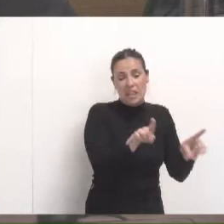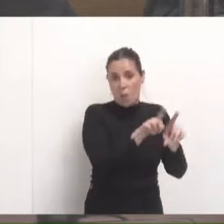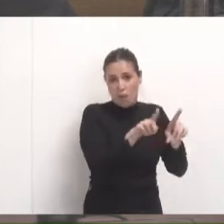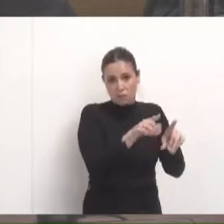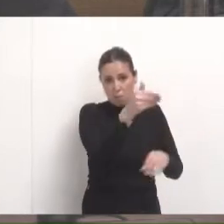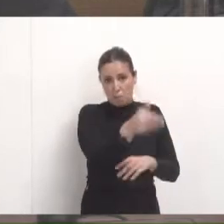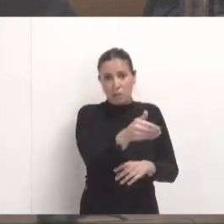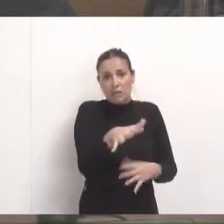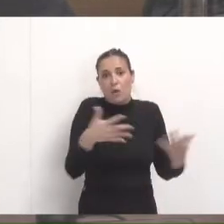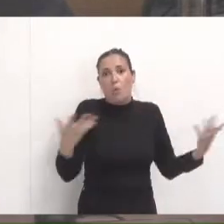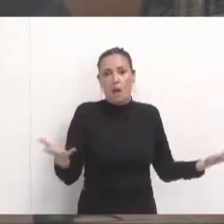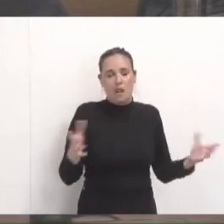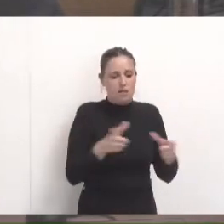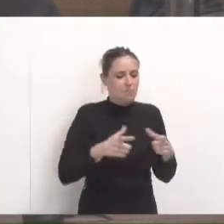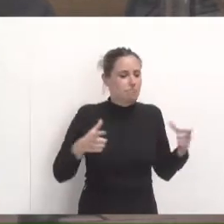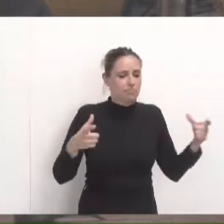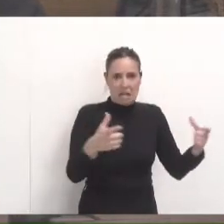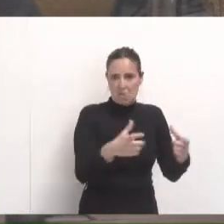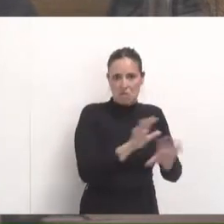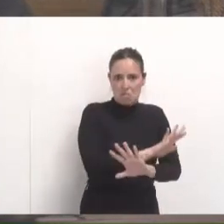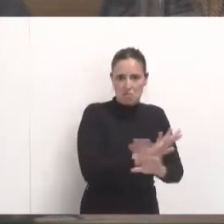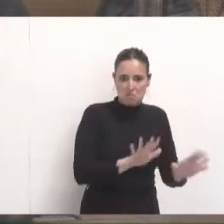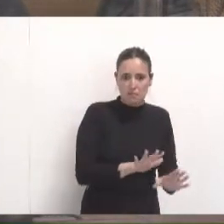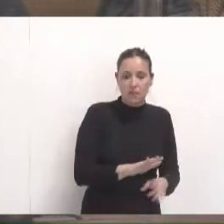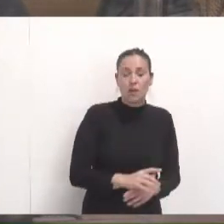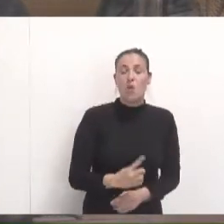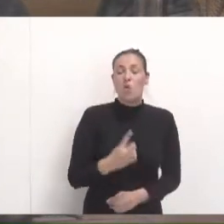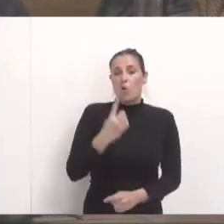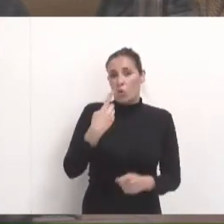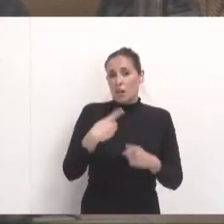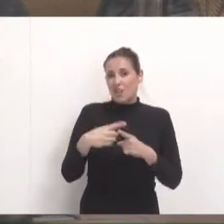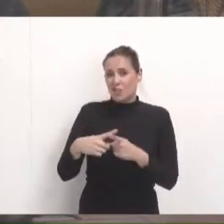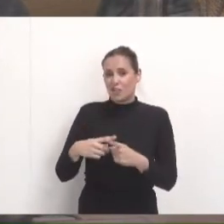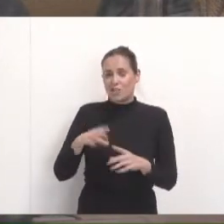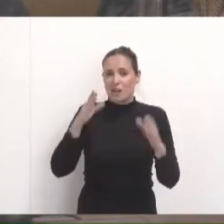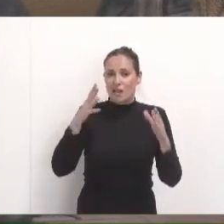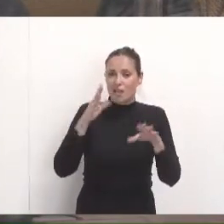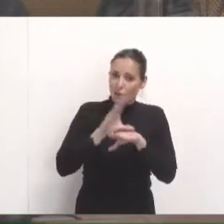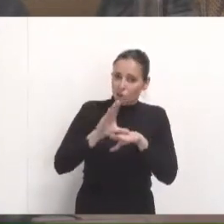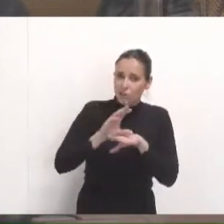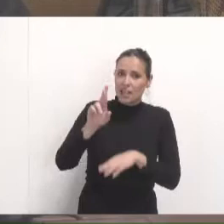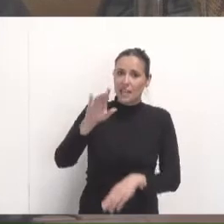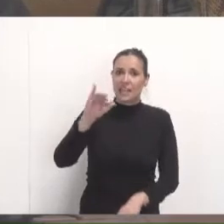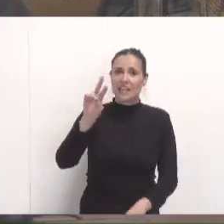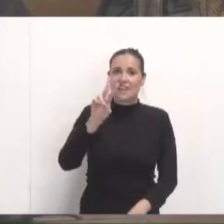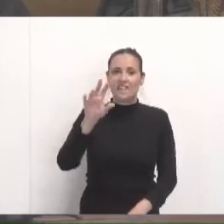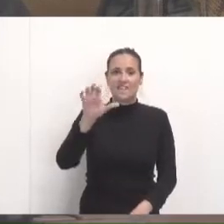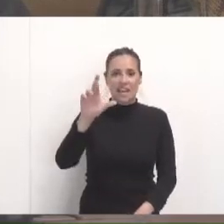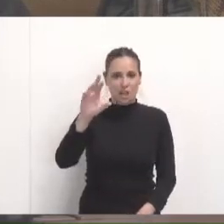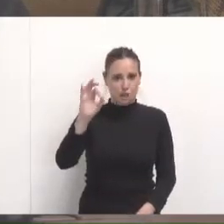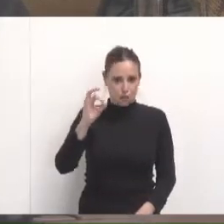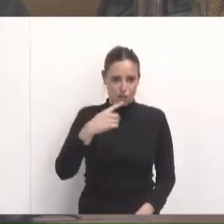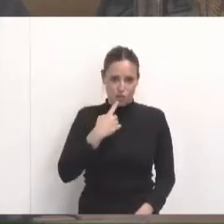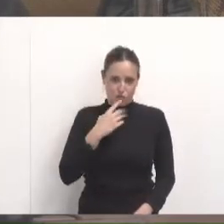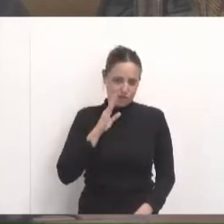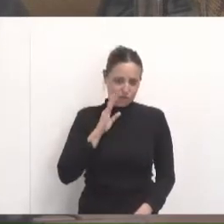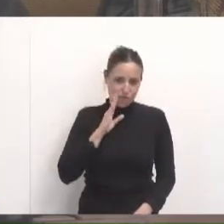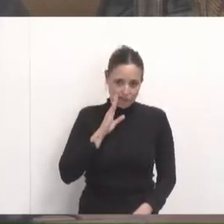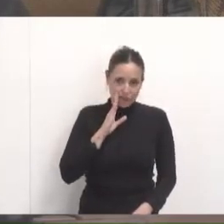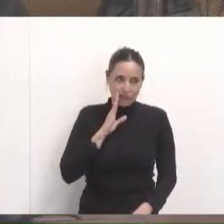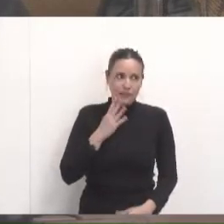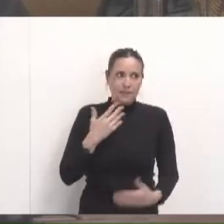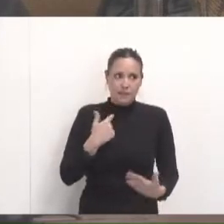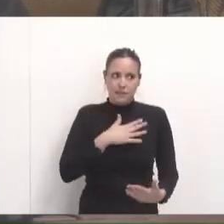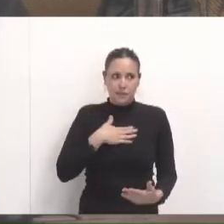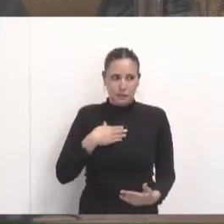recordar algunas cosas que ha mencionado la consejera Rivero. Es verdad que esta moción es la tercera